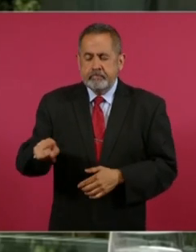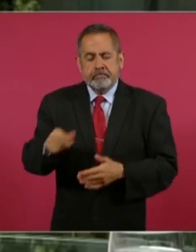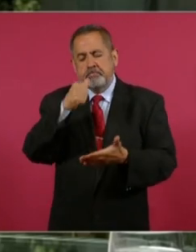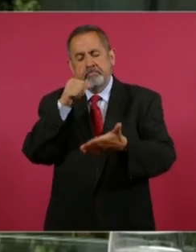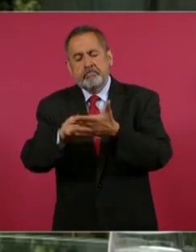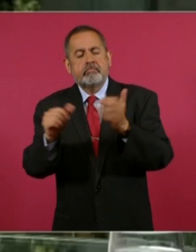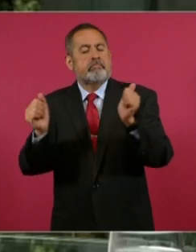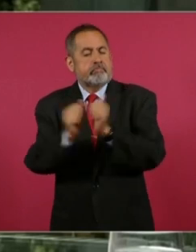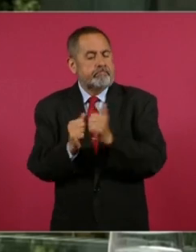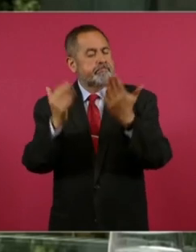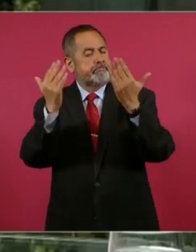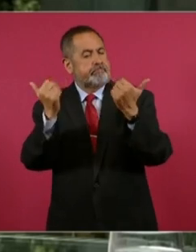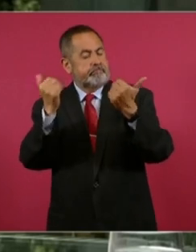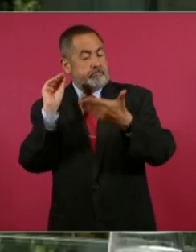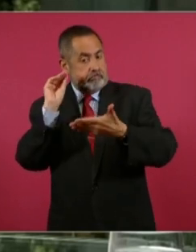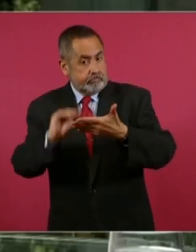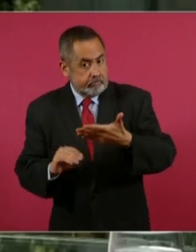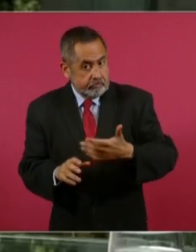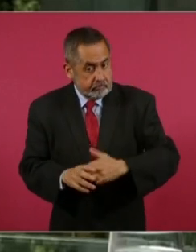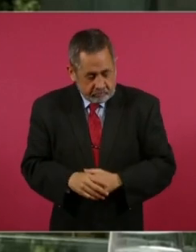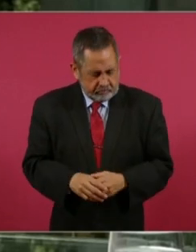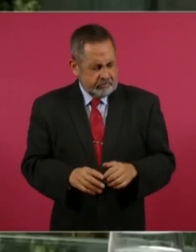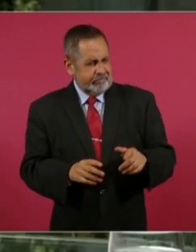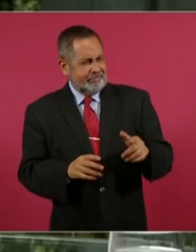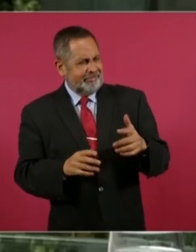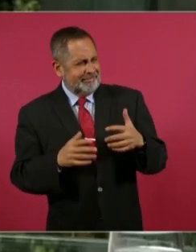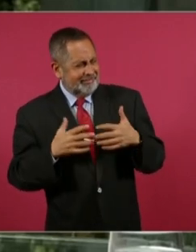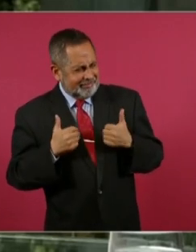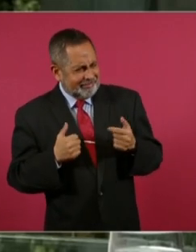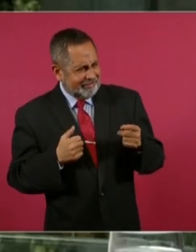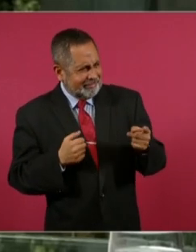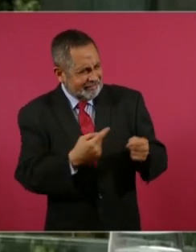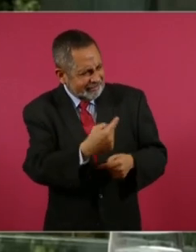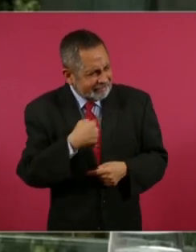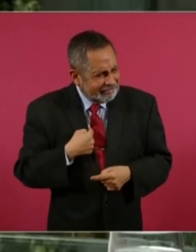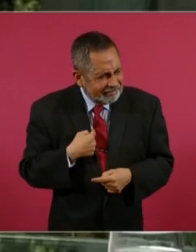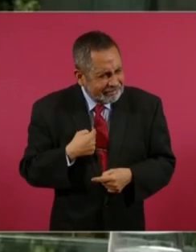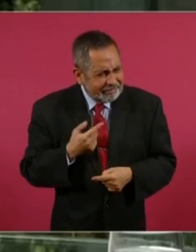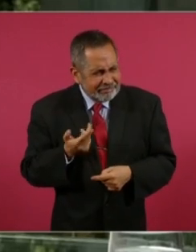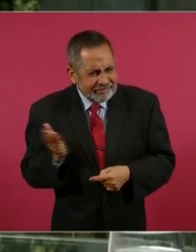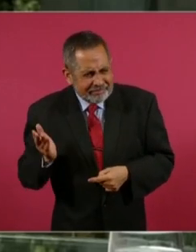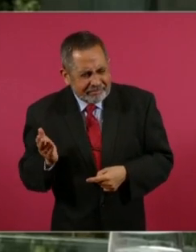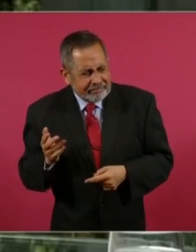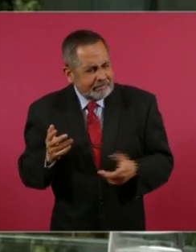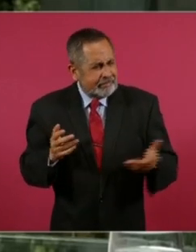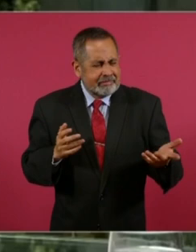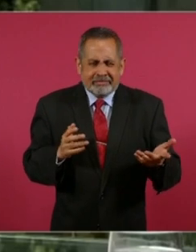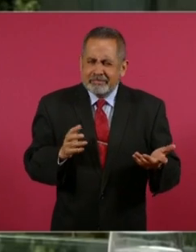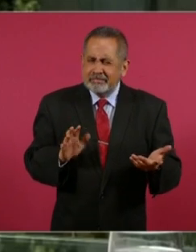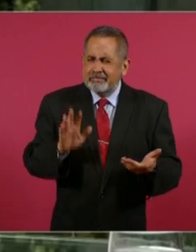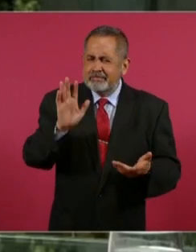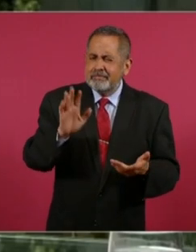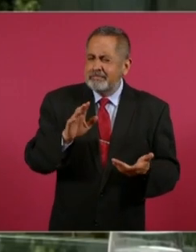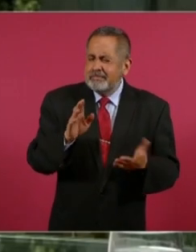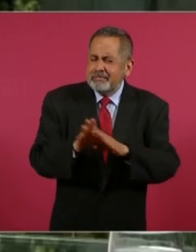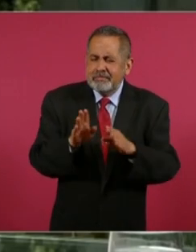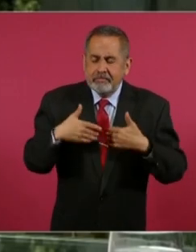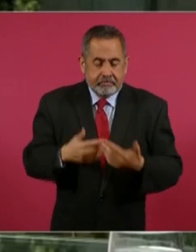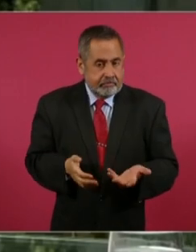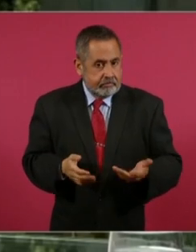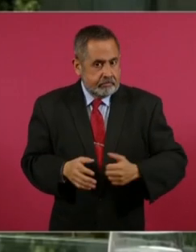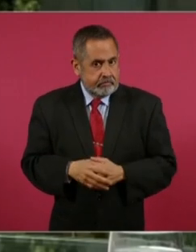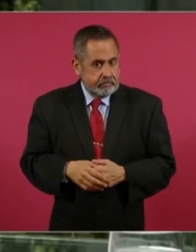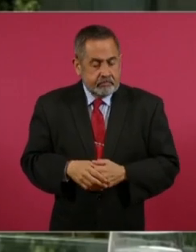despedida. Y no entendí mucho, la verdad, dije, ¿y por o qué? Me dicen,